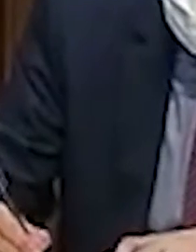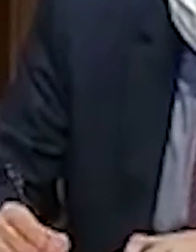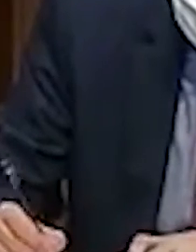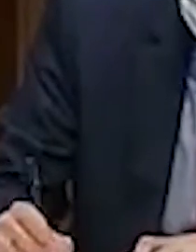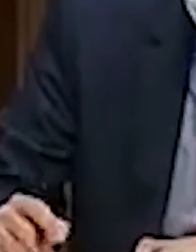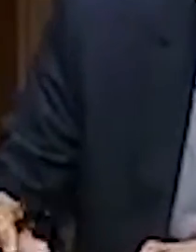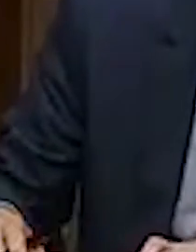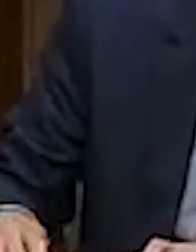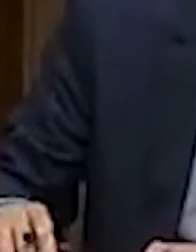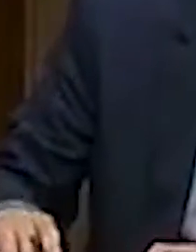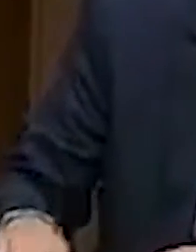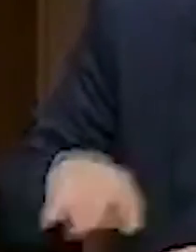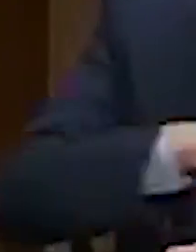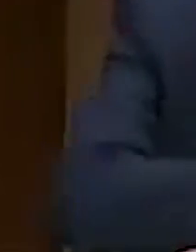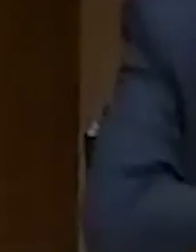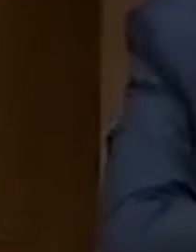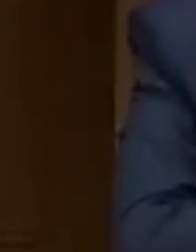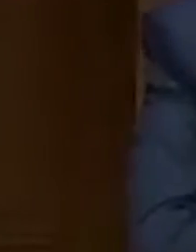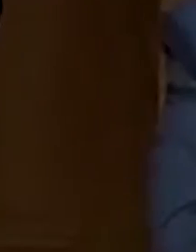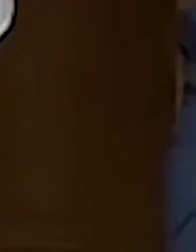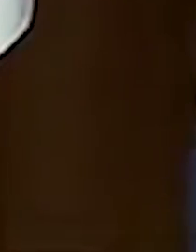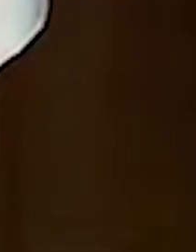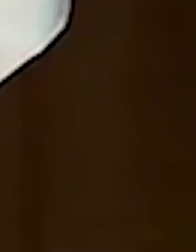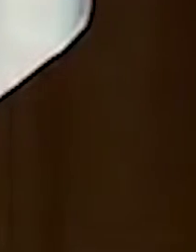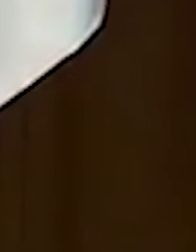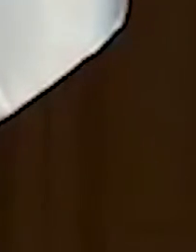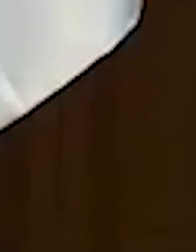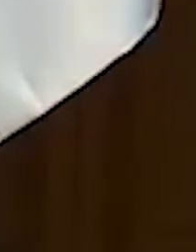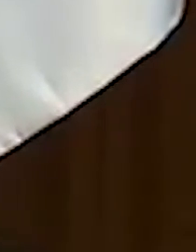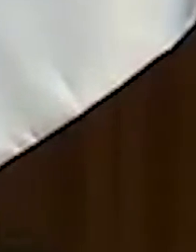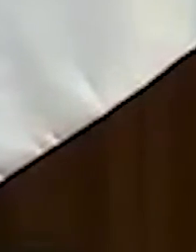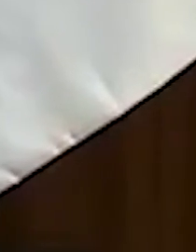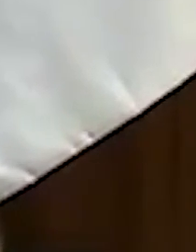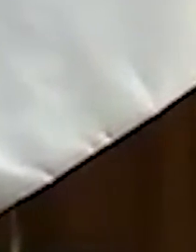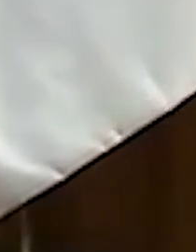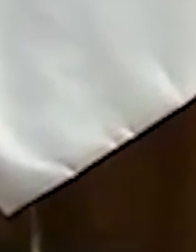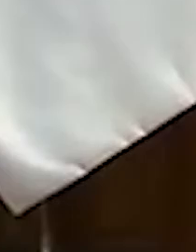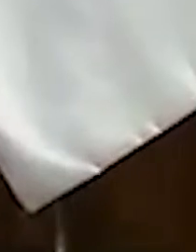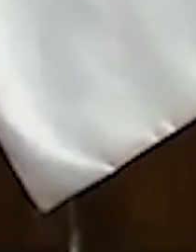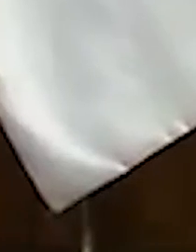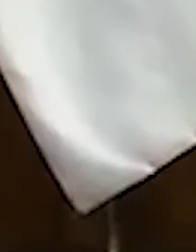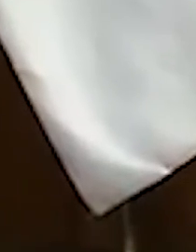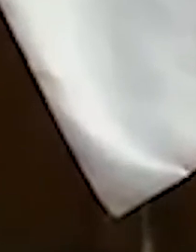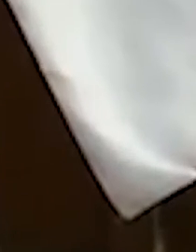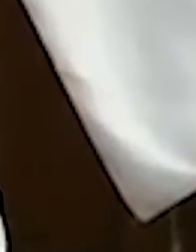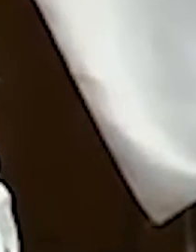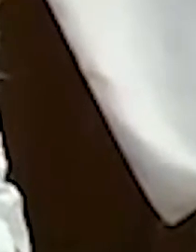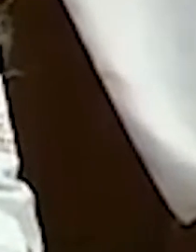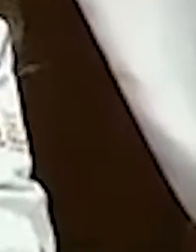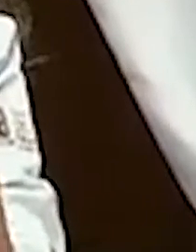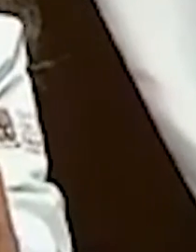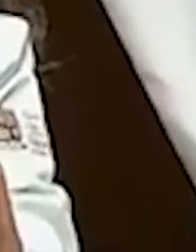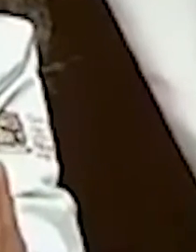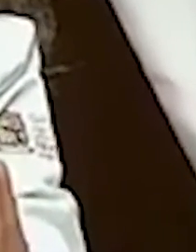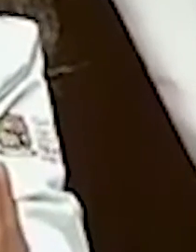luego de que sábado y domingo la cifra de muertes en nuevo léon por kobe 19 no sufriera movimiento este lunes fue informado que